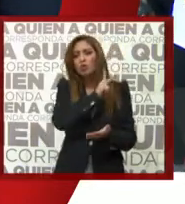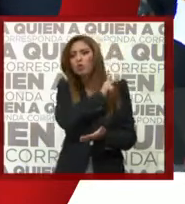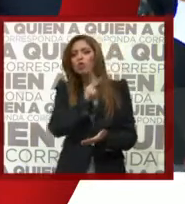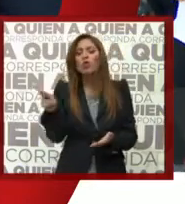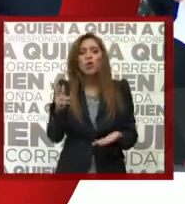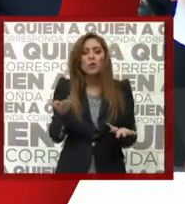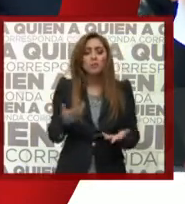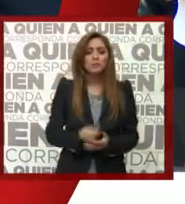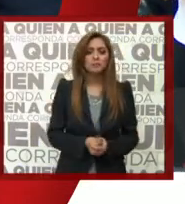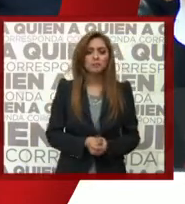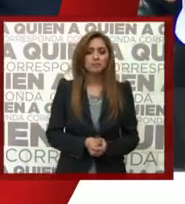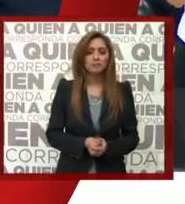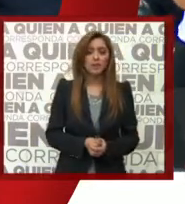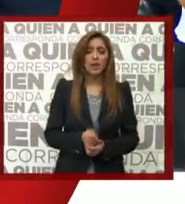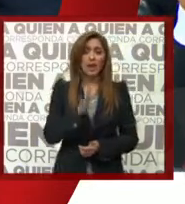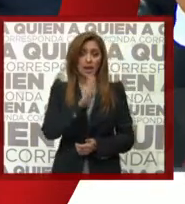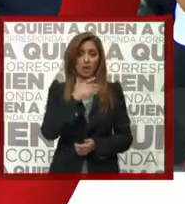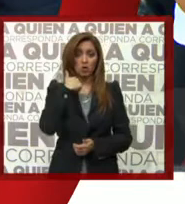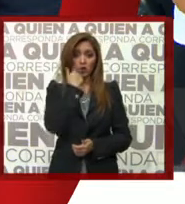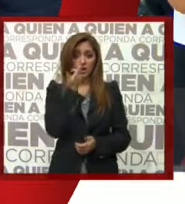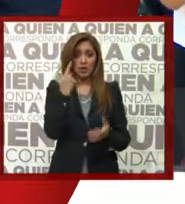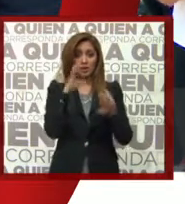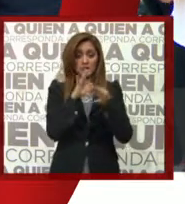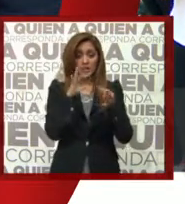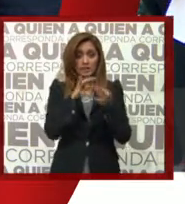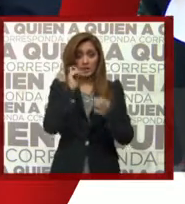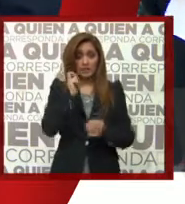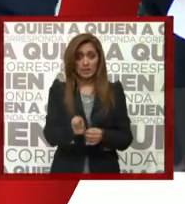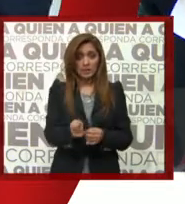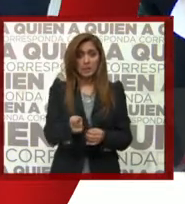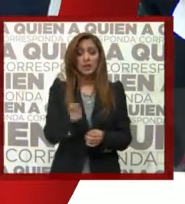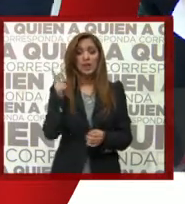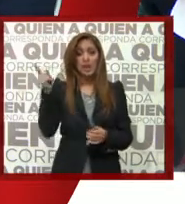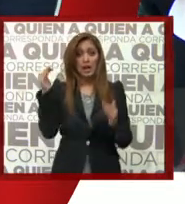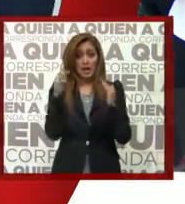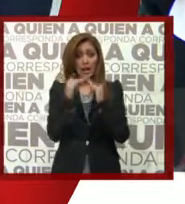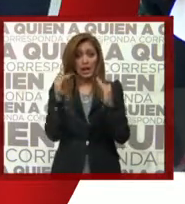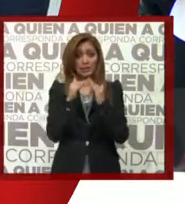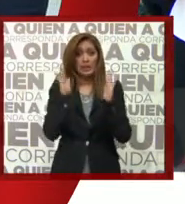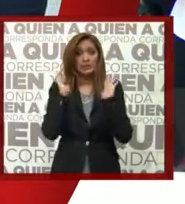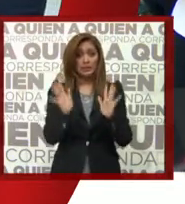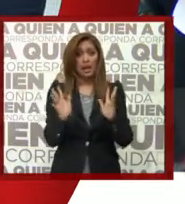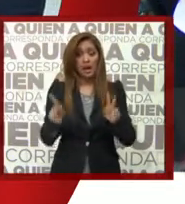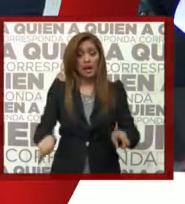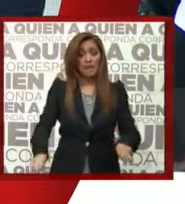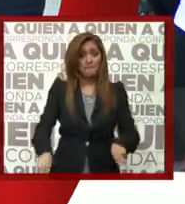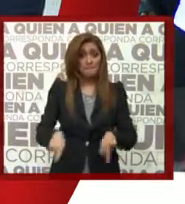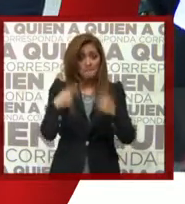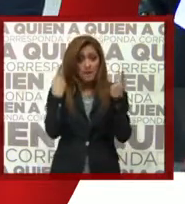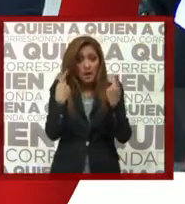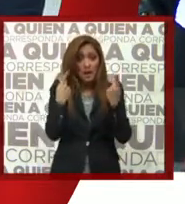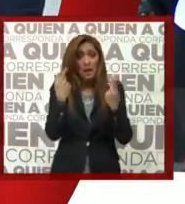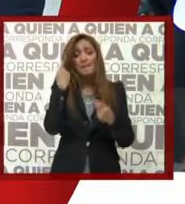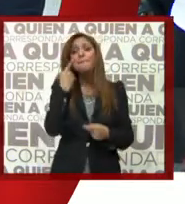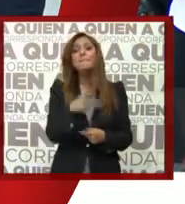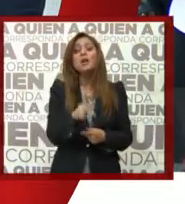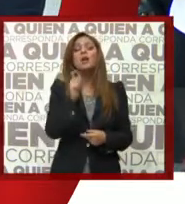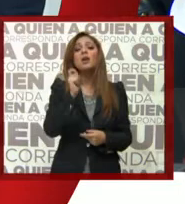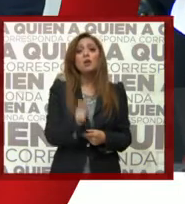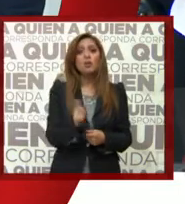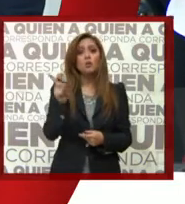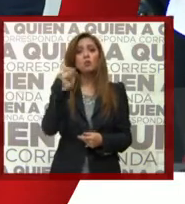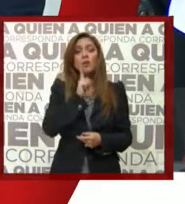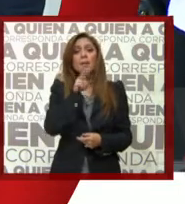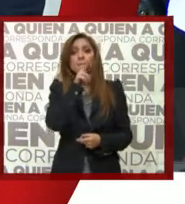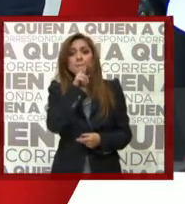todo lo resaltó. Y algo que quiero resaltar de la señora Ceci es que, bueno, la casa ya la vendió, señor Garralda, pero lo que me decía es que yo estoy preocupada